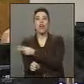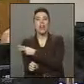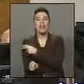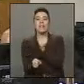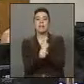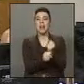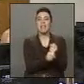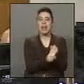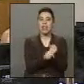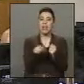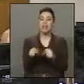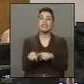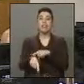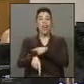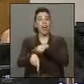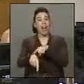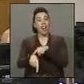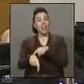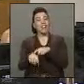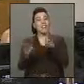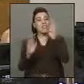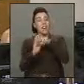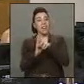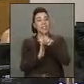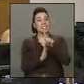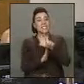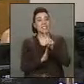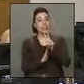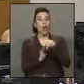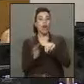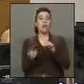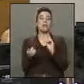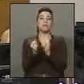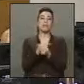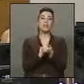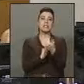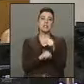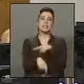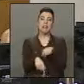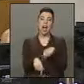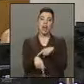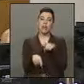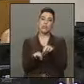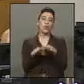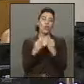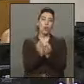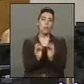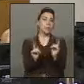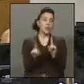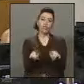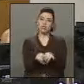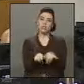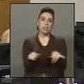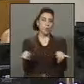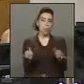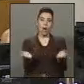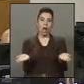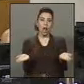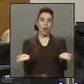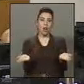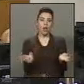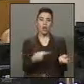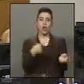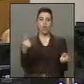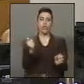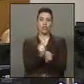la jornada solo se reduciría de 72 a 60 horas, siendo una jornada totalmente desigual con respecto al resto de